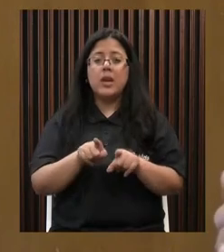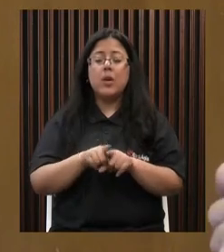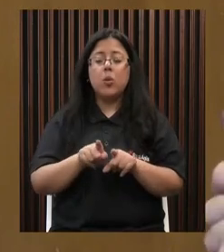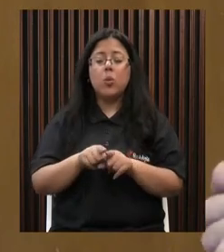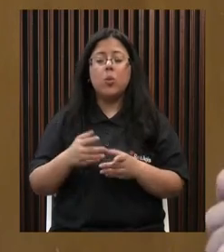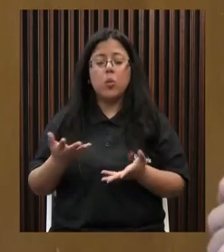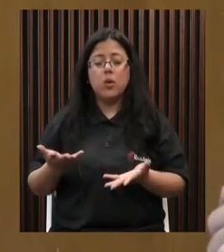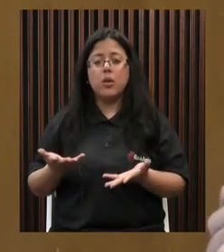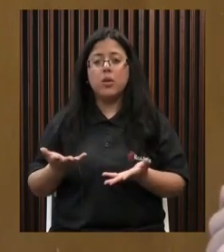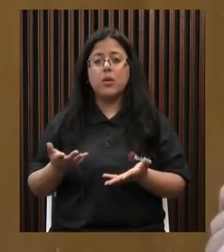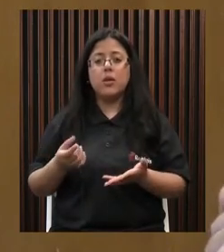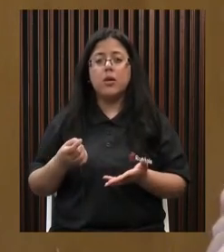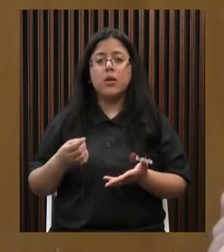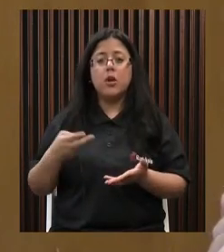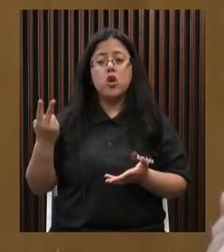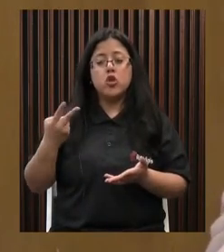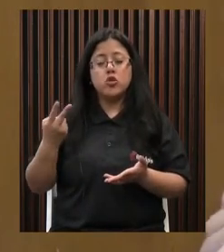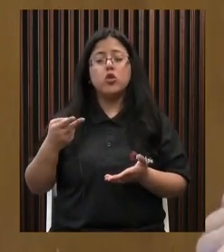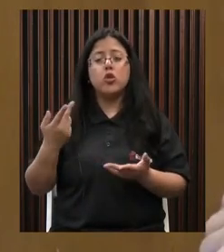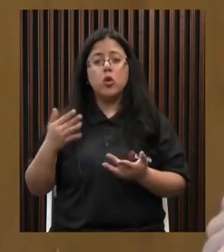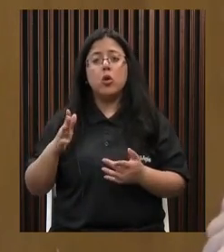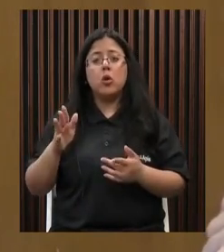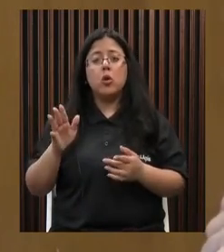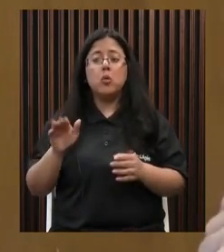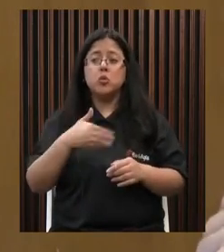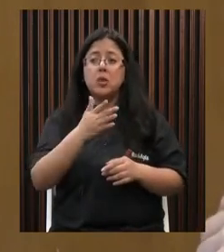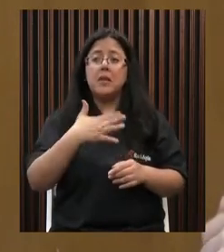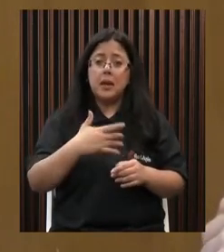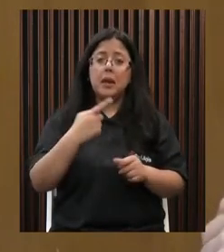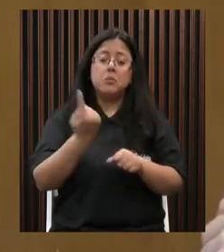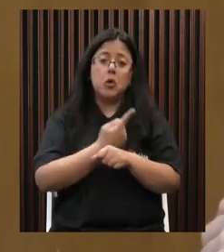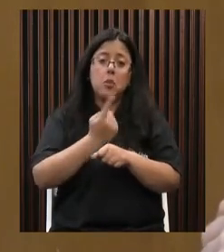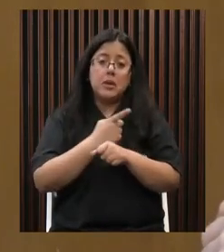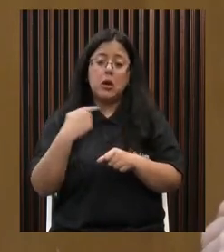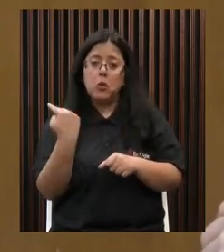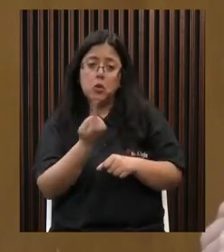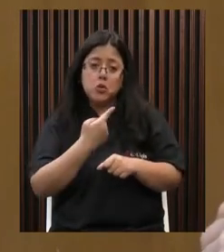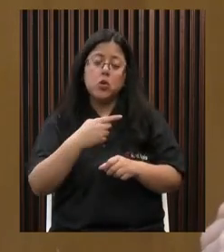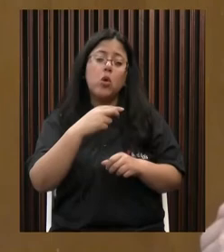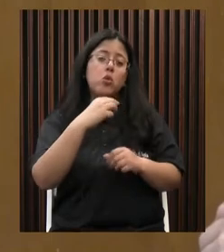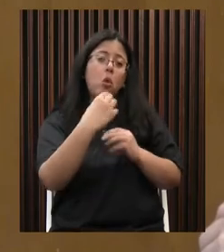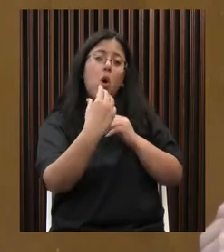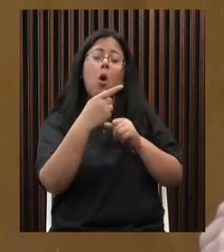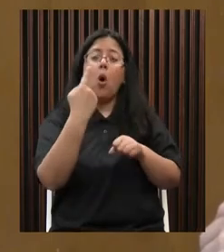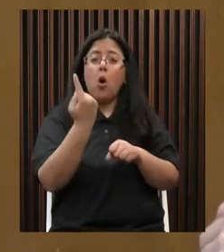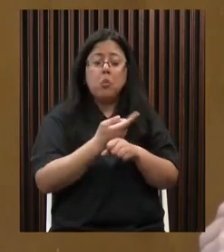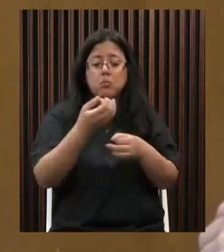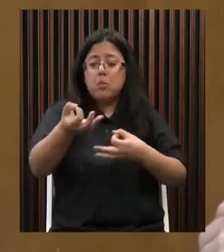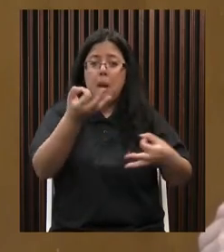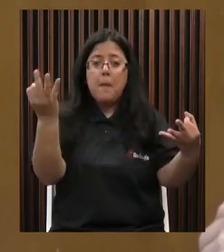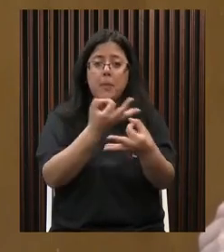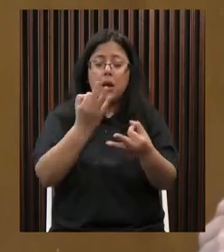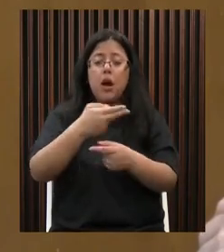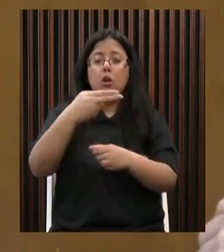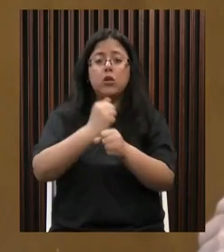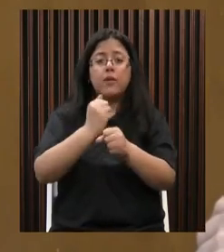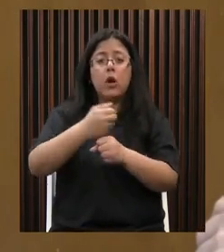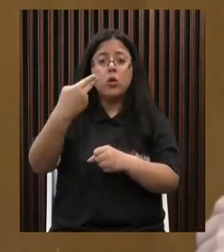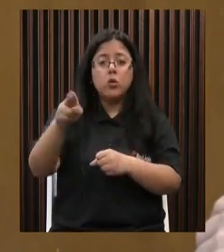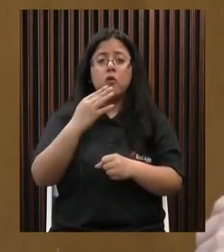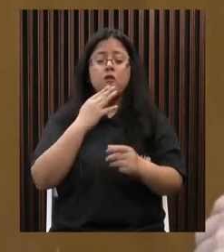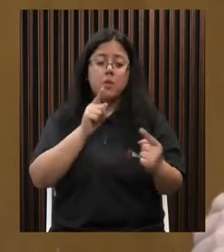estar por aquí en algún minuto, si quieres conversar con nosotros, hablar de tu trabajo, si quieres